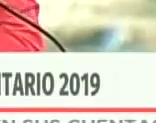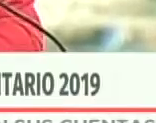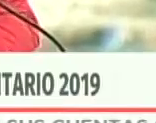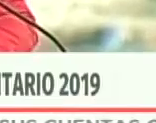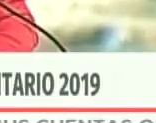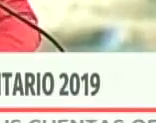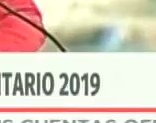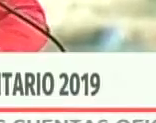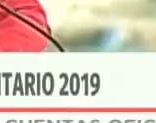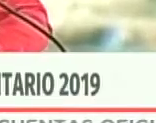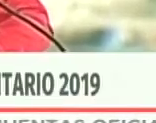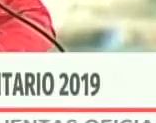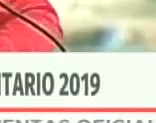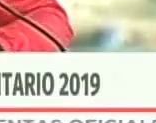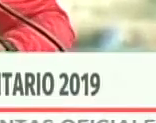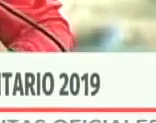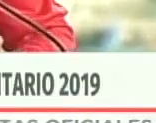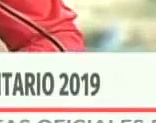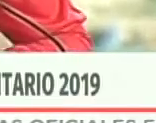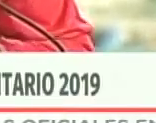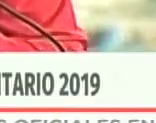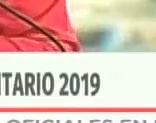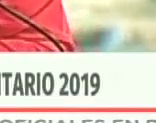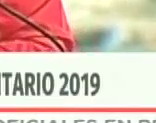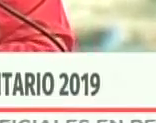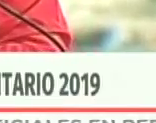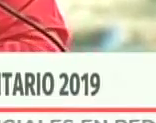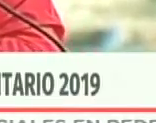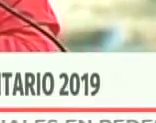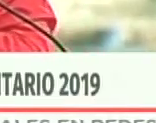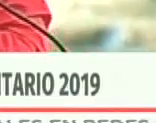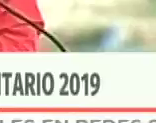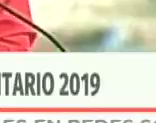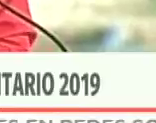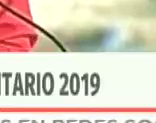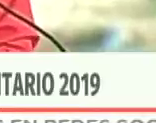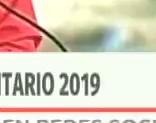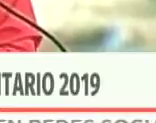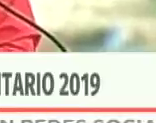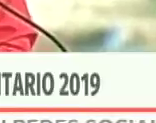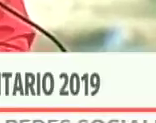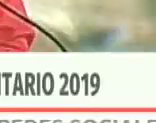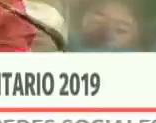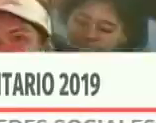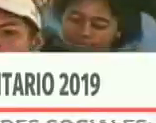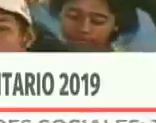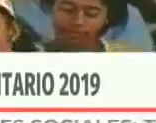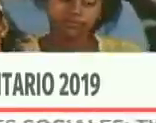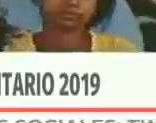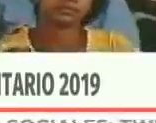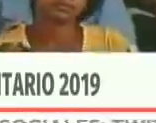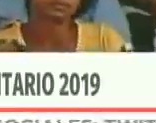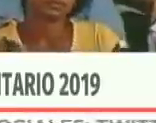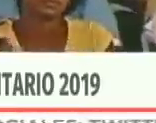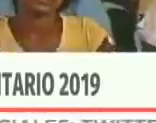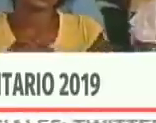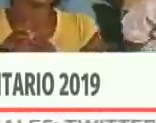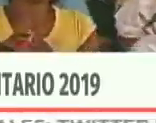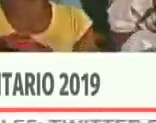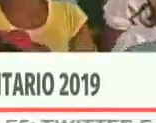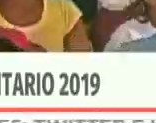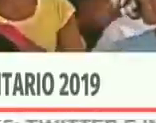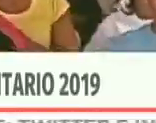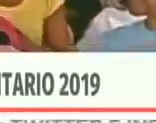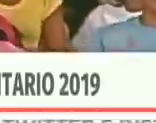Capital y Miranda. Peleando el primer lugar estos tres estados, felicitar a los gobernadores, a la jefa de